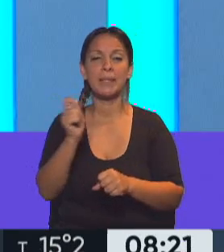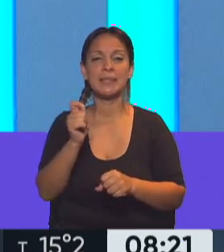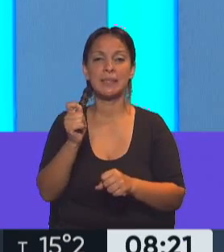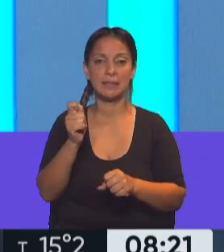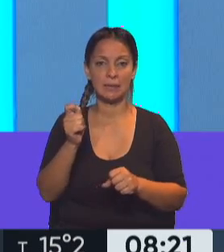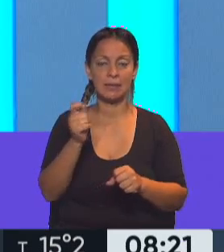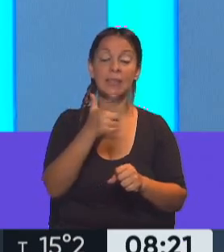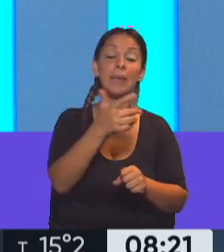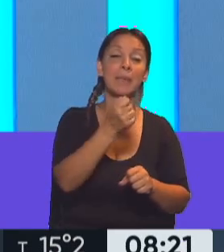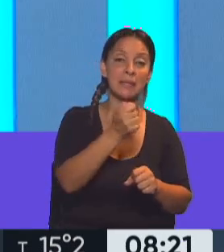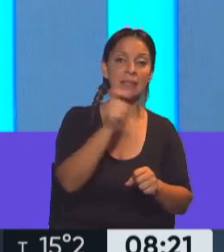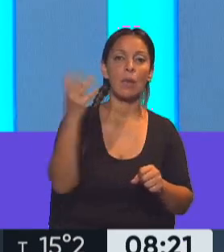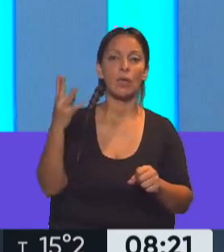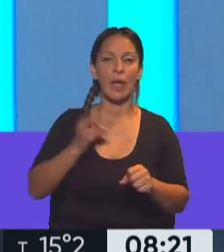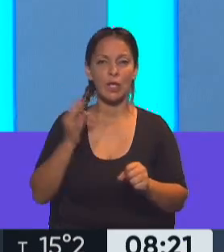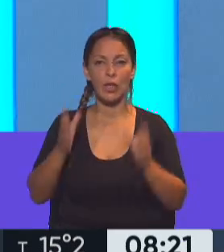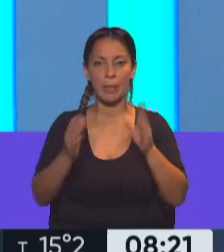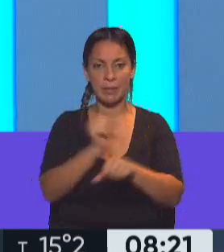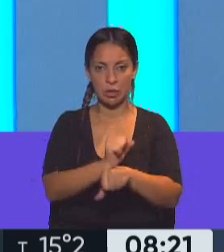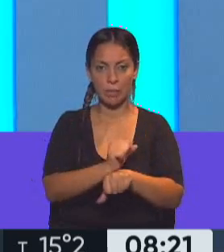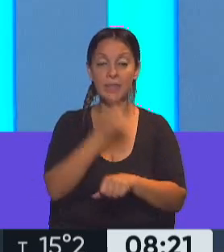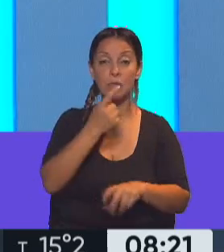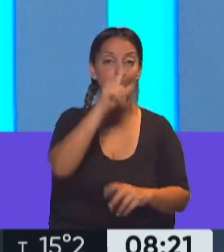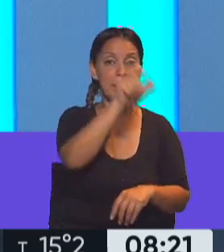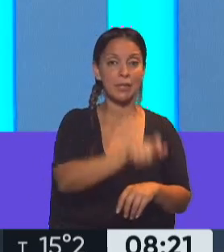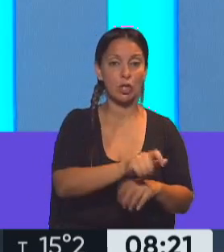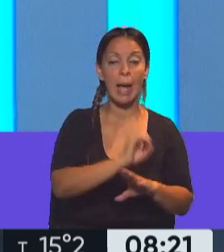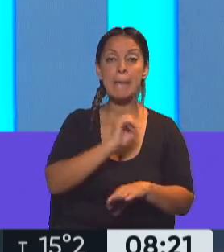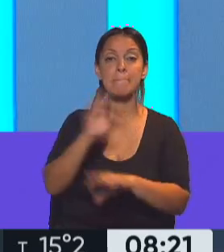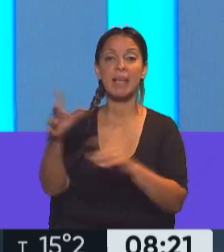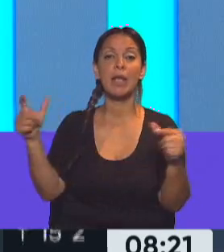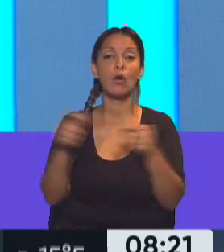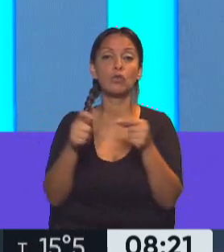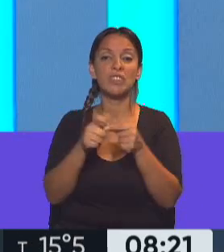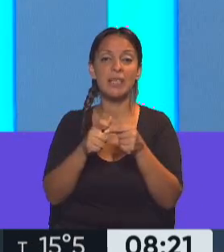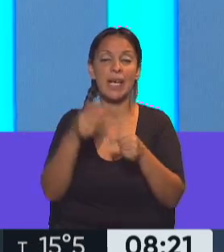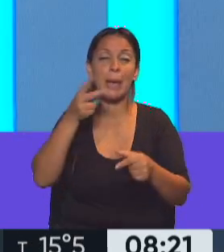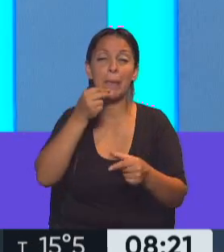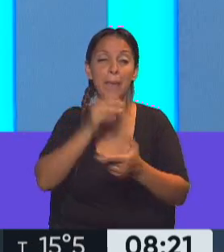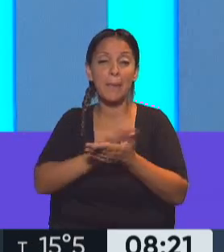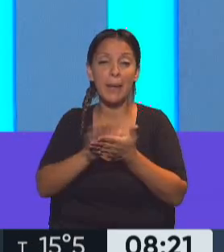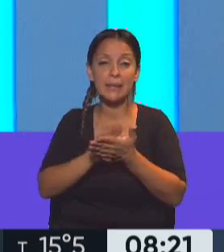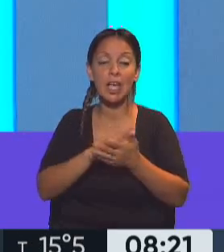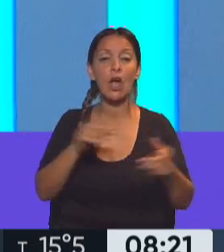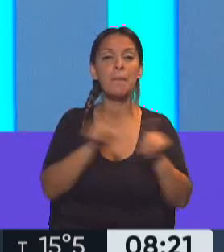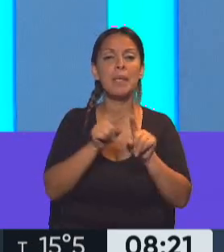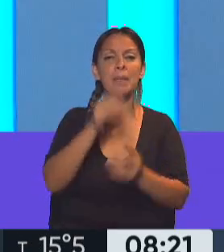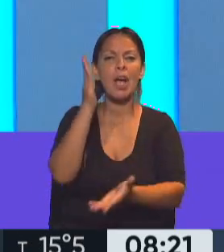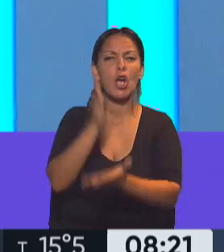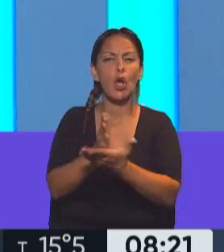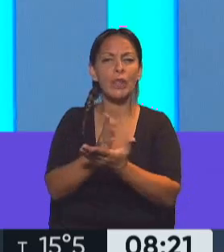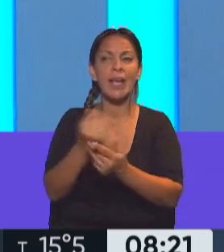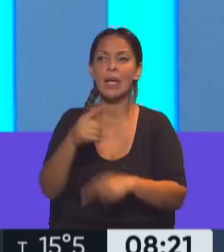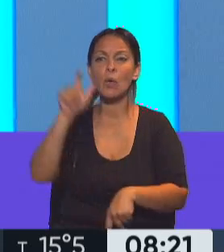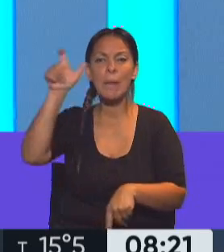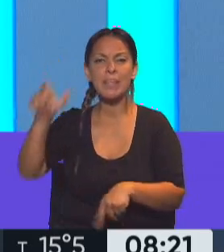familias, una persona que emite un cheque sin fondos tiene la misma pena de una persona que le